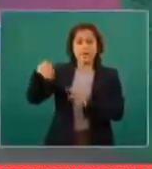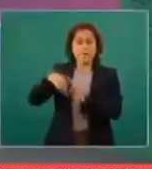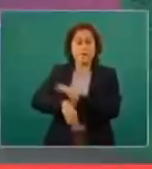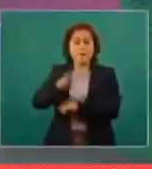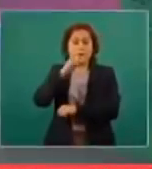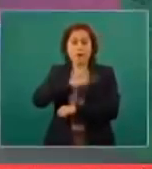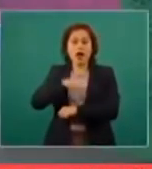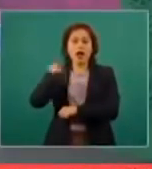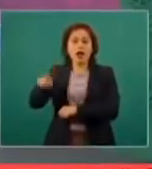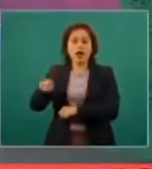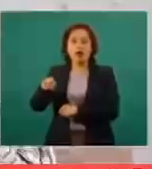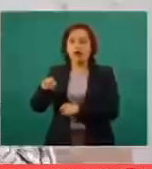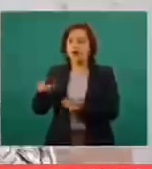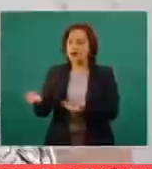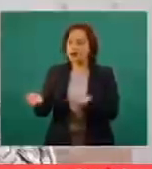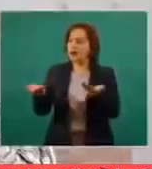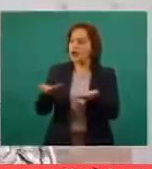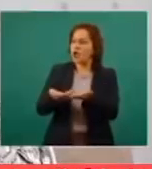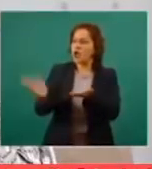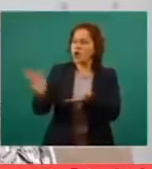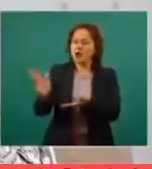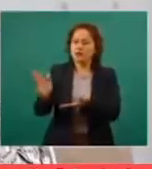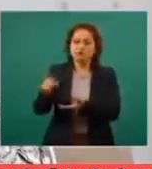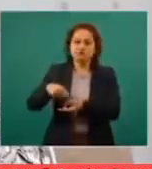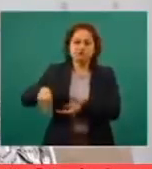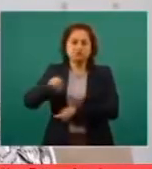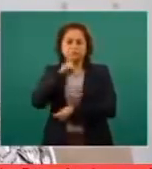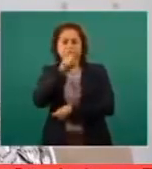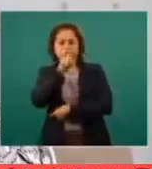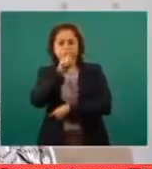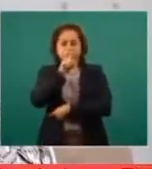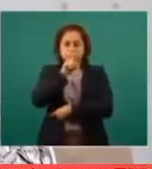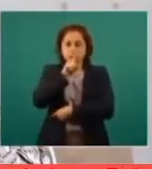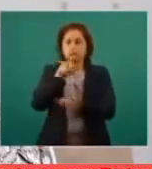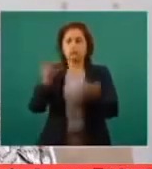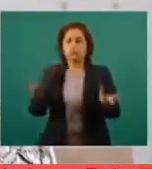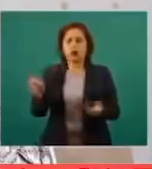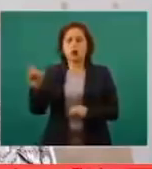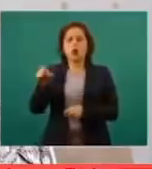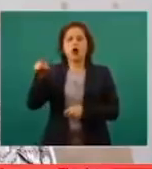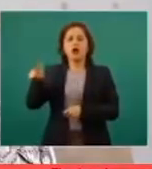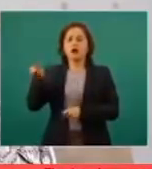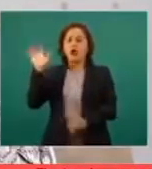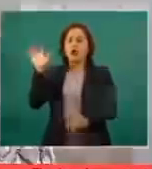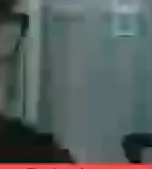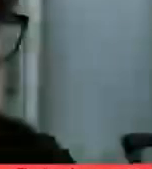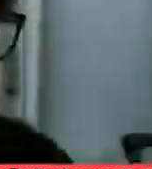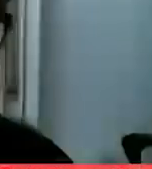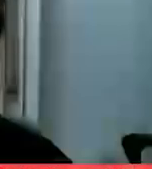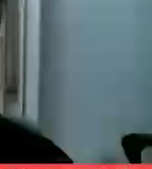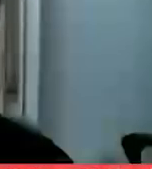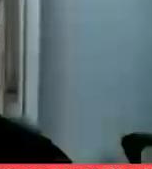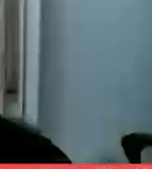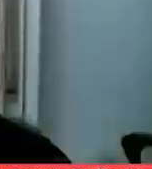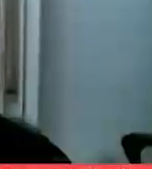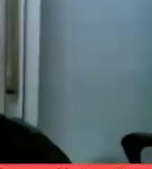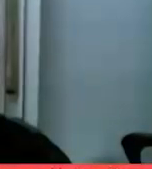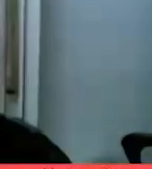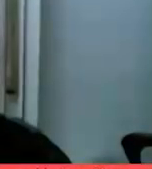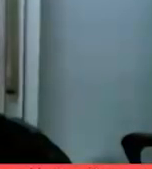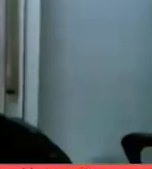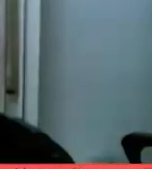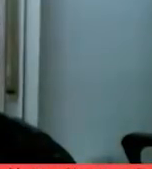o pueden proyectar ahí diferentes cuestiones. Por lo pronto a Argentina le viene muy bien, estas coincidencias con